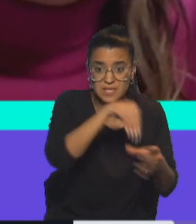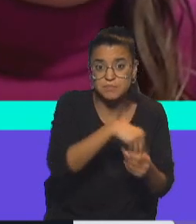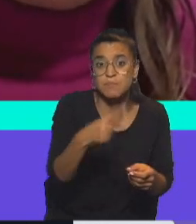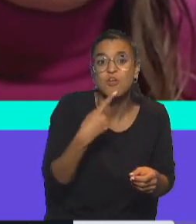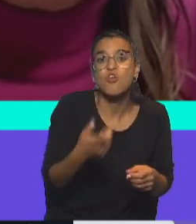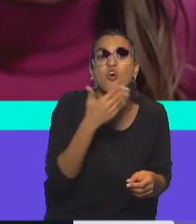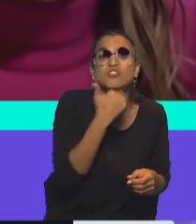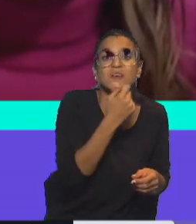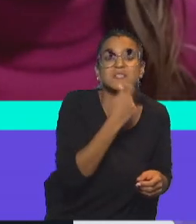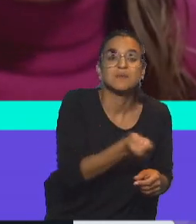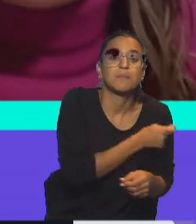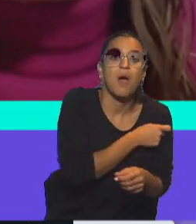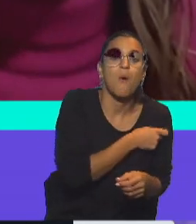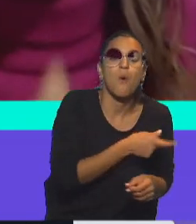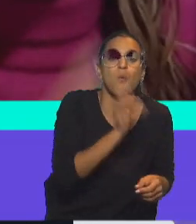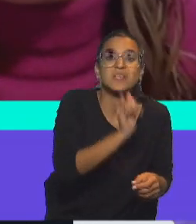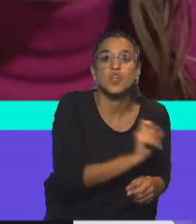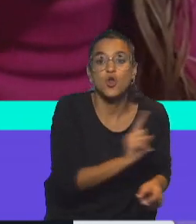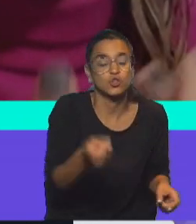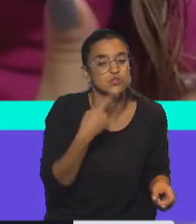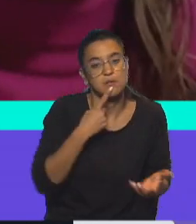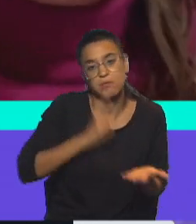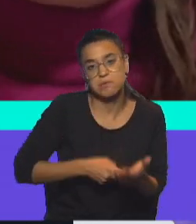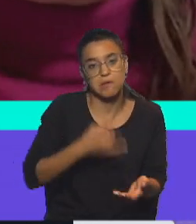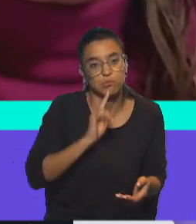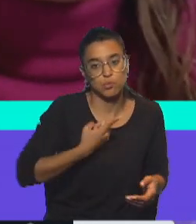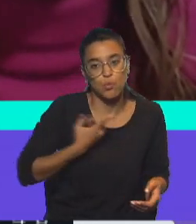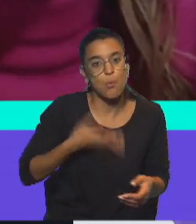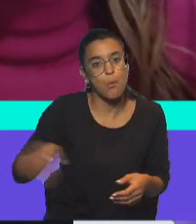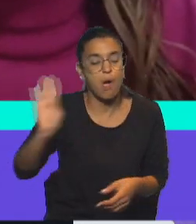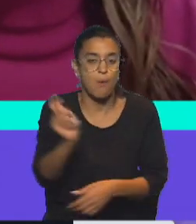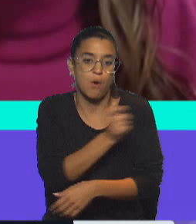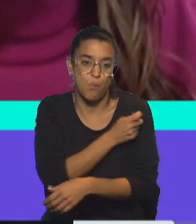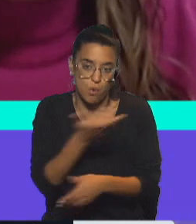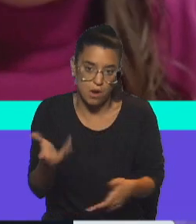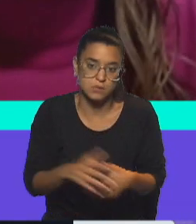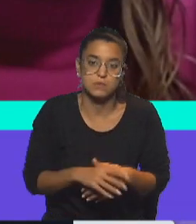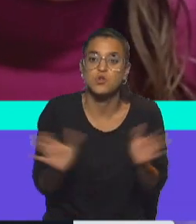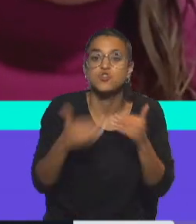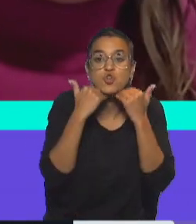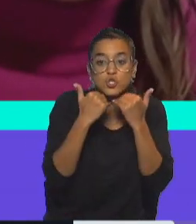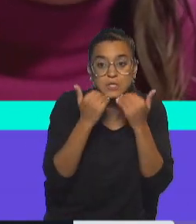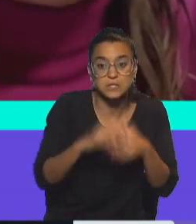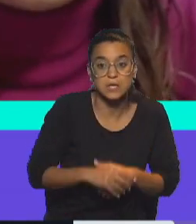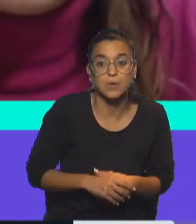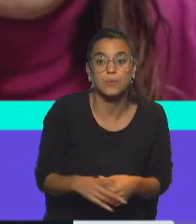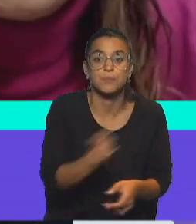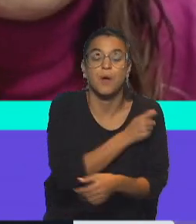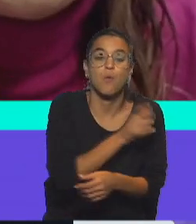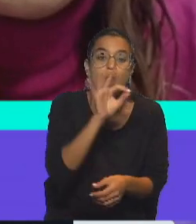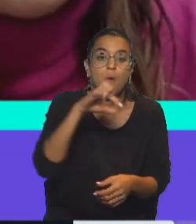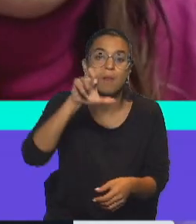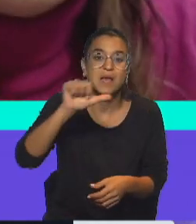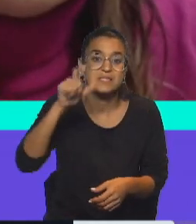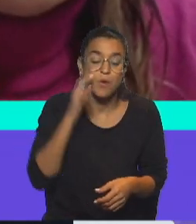del ciego por parte del sponsor, decidieron vacunarse de todas maneras, Florencia, sin saber que tenían vacuna placebo. Bueno, yo te